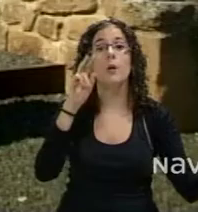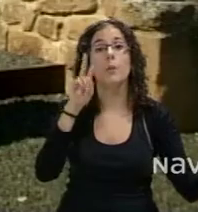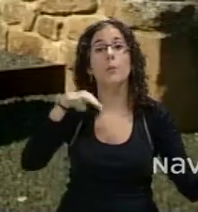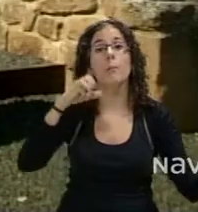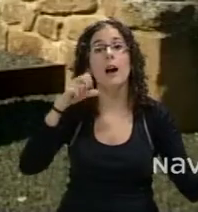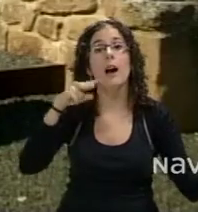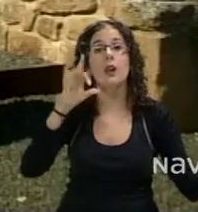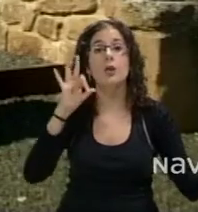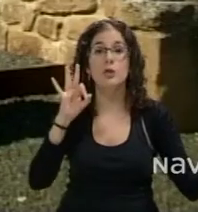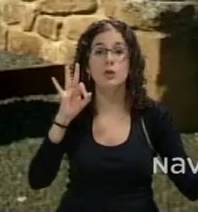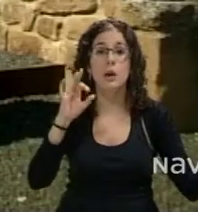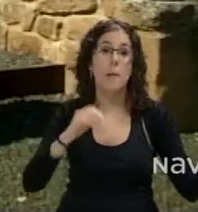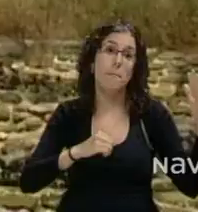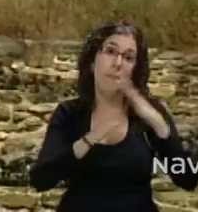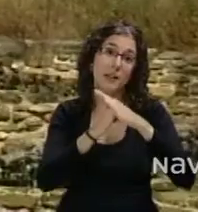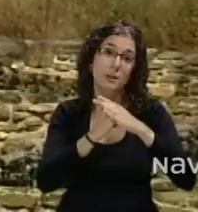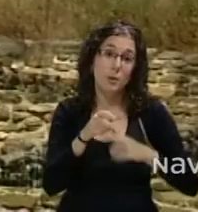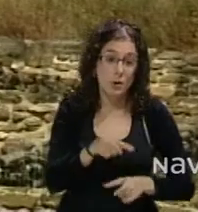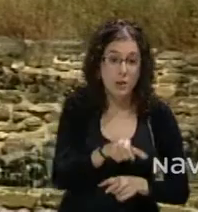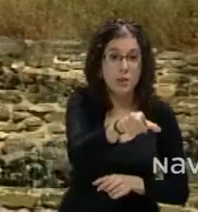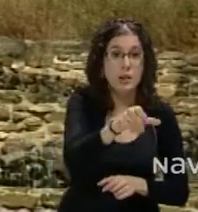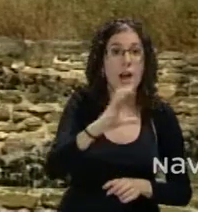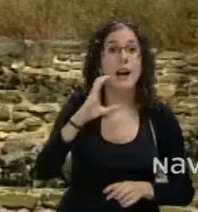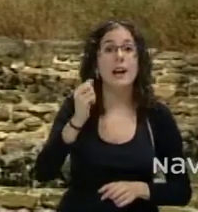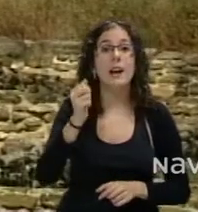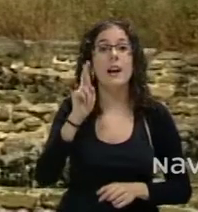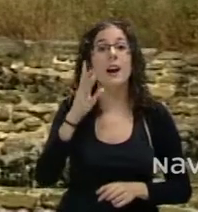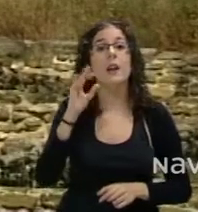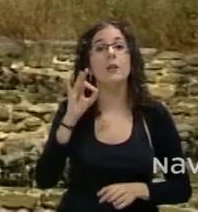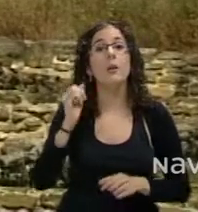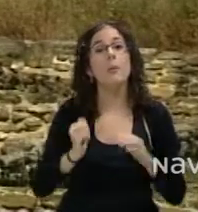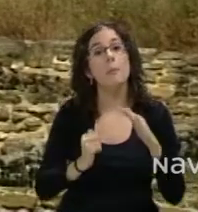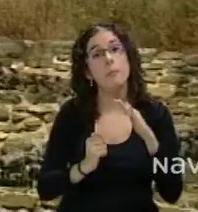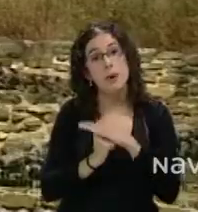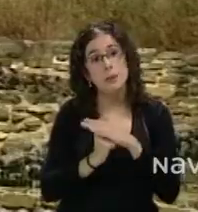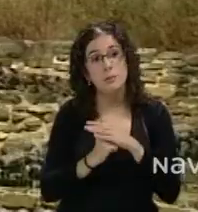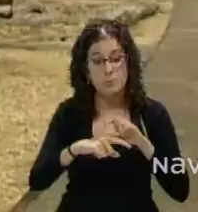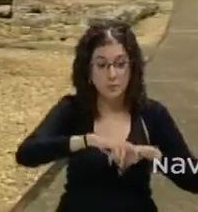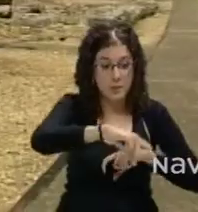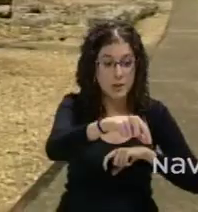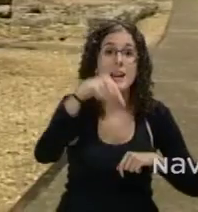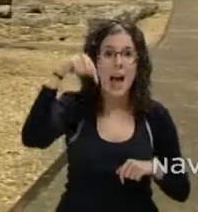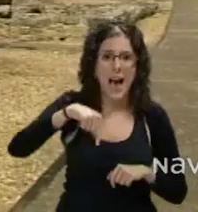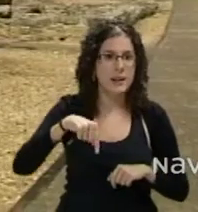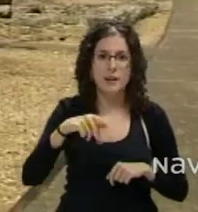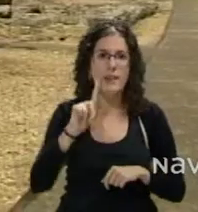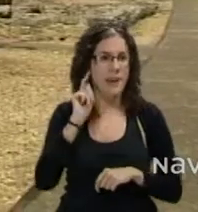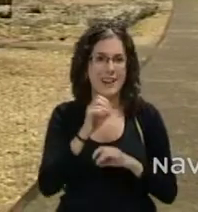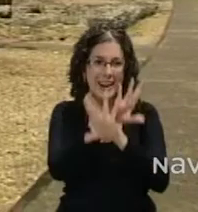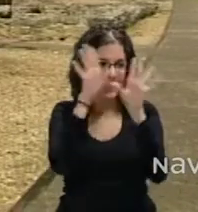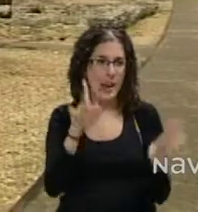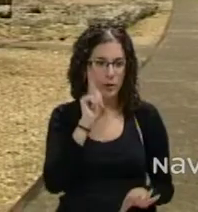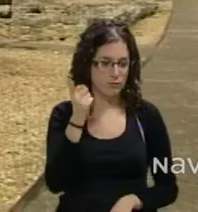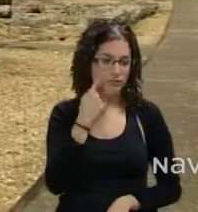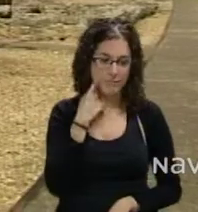norte a sur la llaman Cardo Máximo. Bueno, pues esa planta hipodámica aparece en Andelo y suele aparecer en todas las ciudades romanas. Y en la etapa